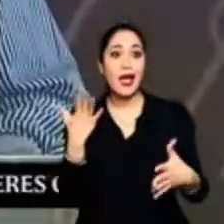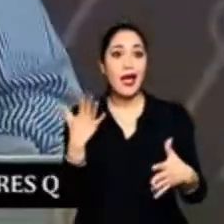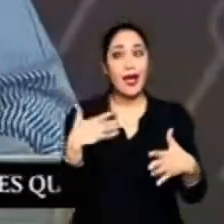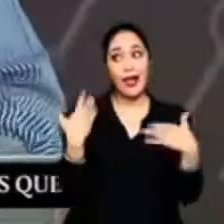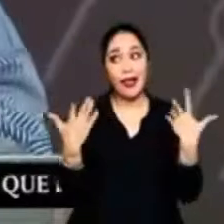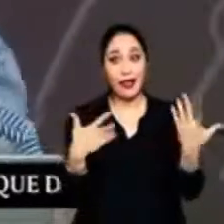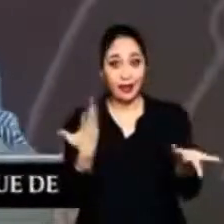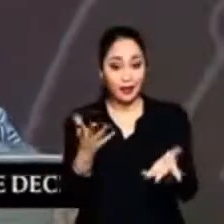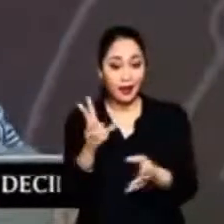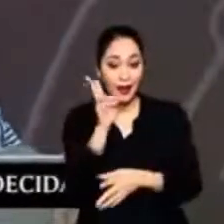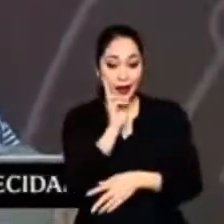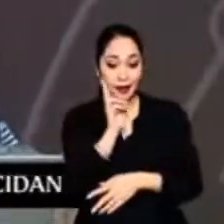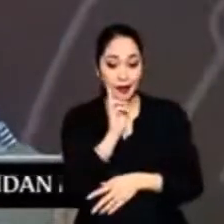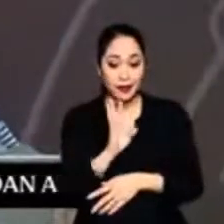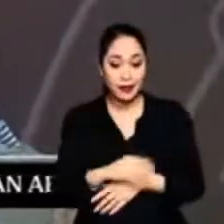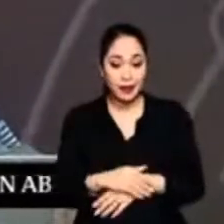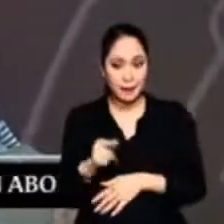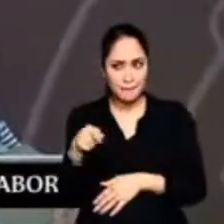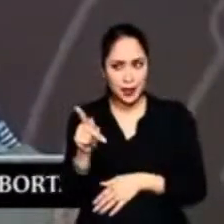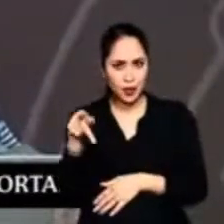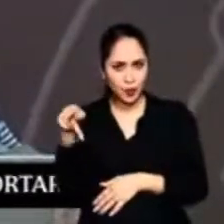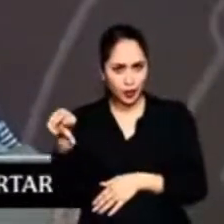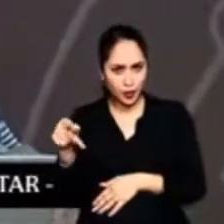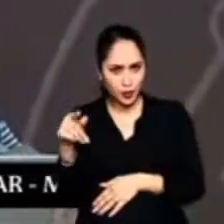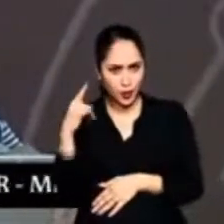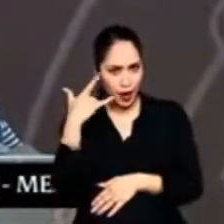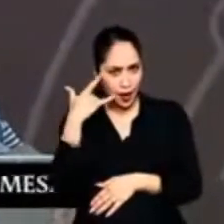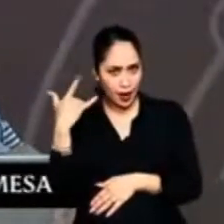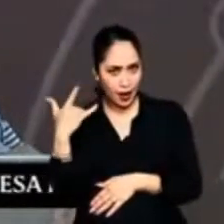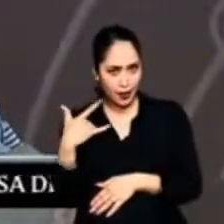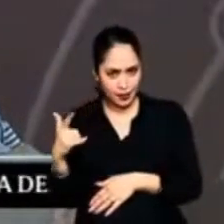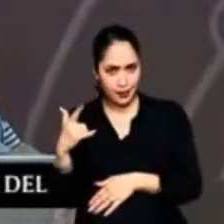Que aquí entre nosotros no me pidieron permiso para hacer el carnaval,